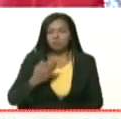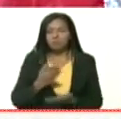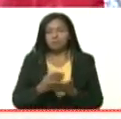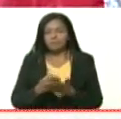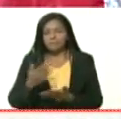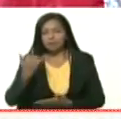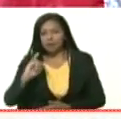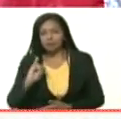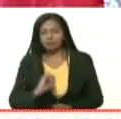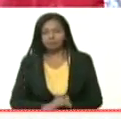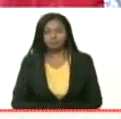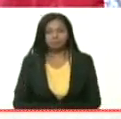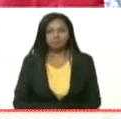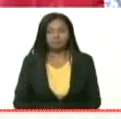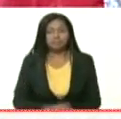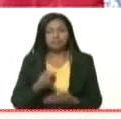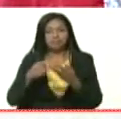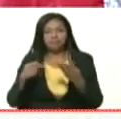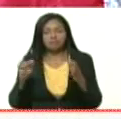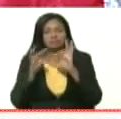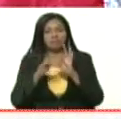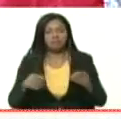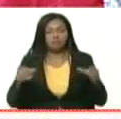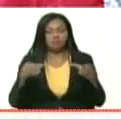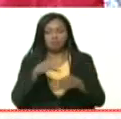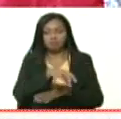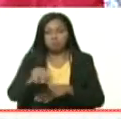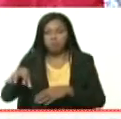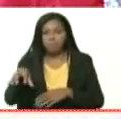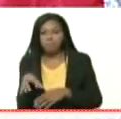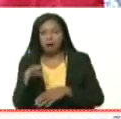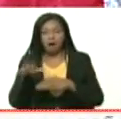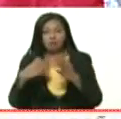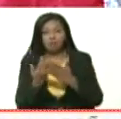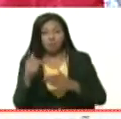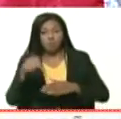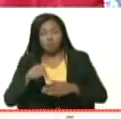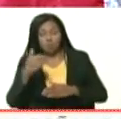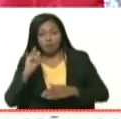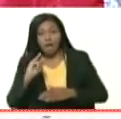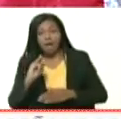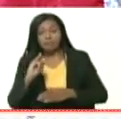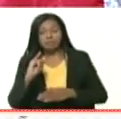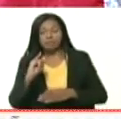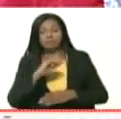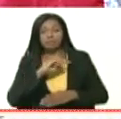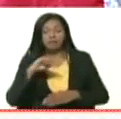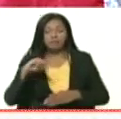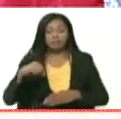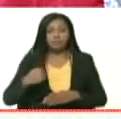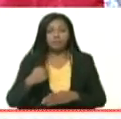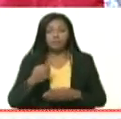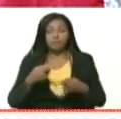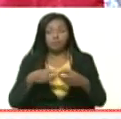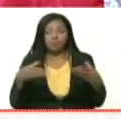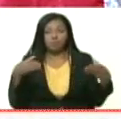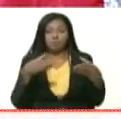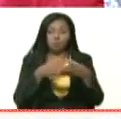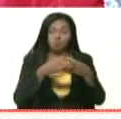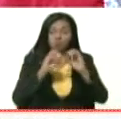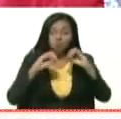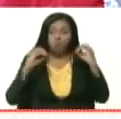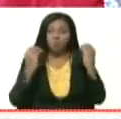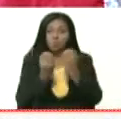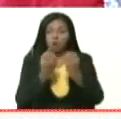existieron en las distintas regiones y que hoy aún existen como parte de la organización del